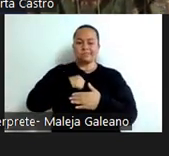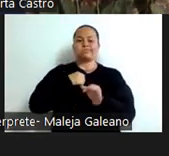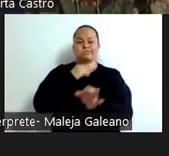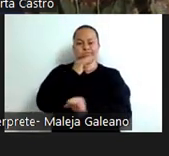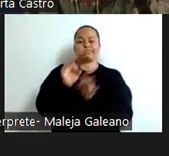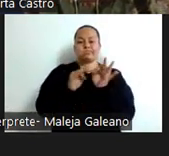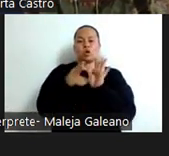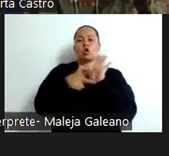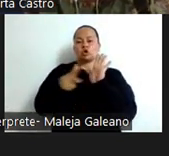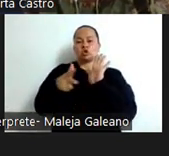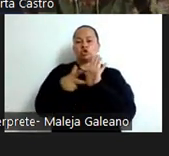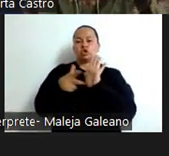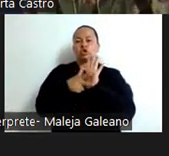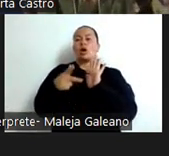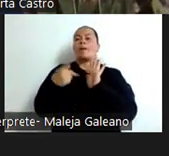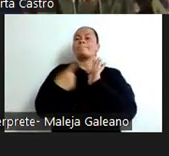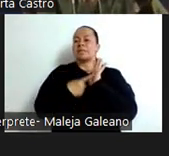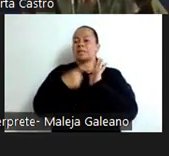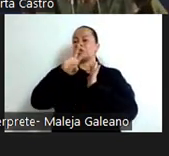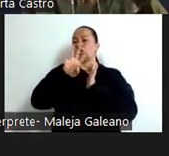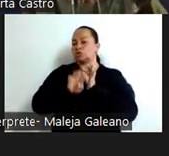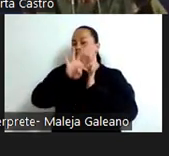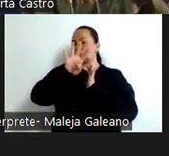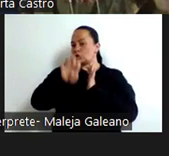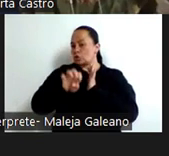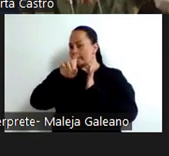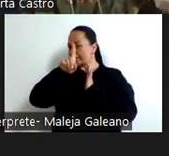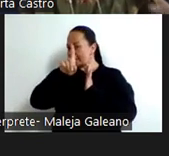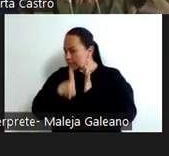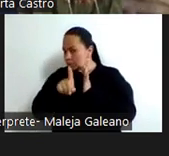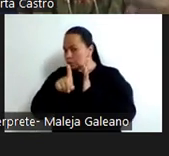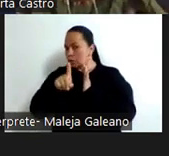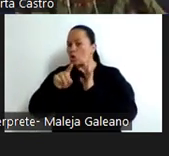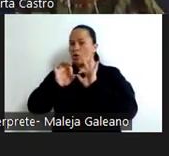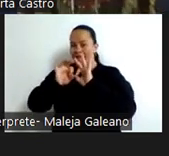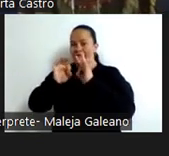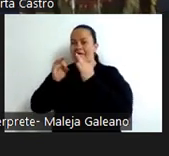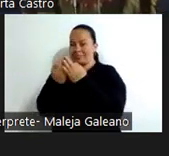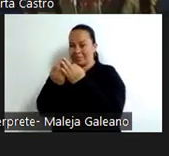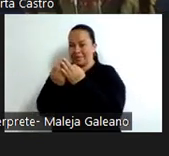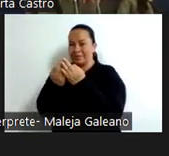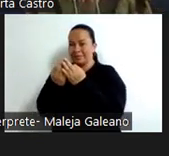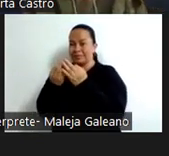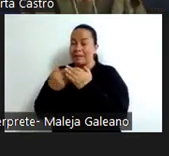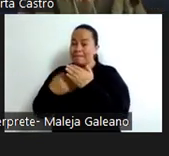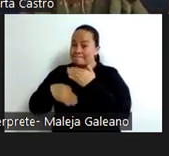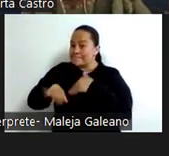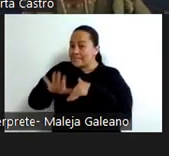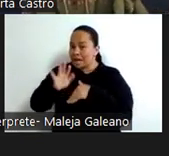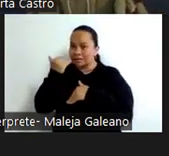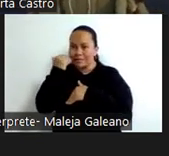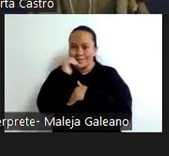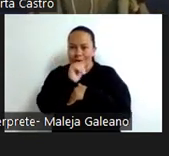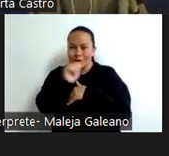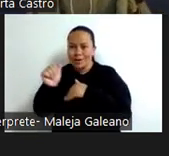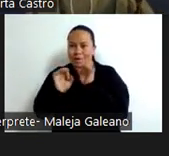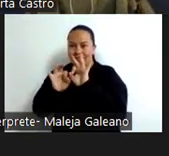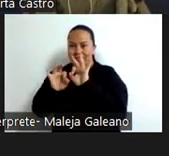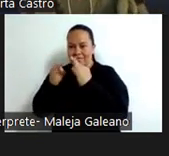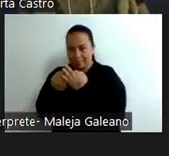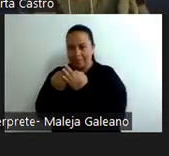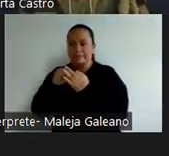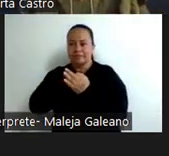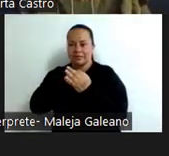de 1991 somos las familias y por lo tanto las mujeres de las familias quienes estamos en